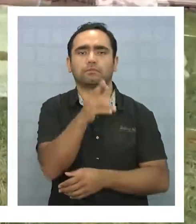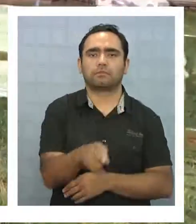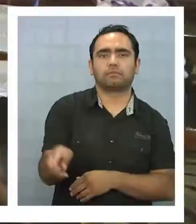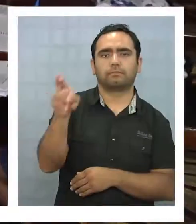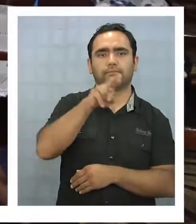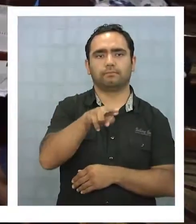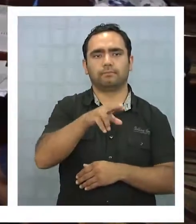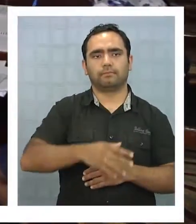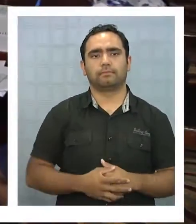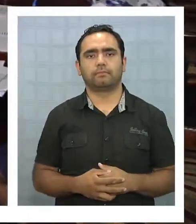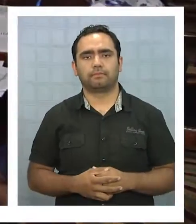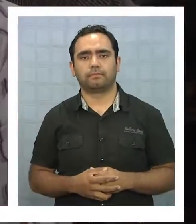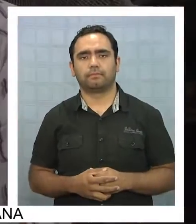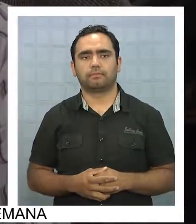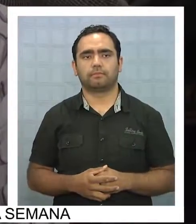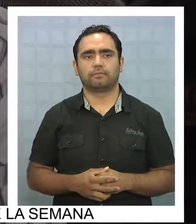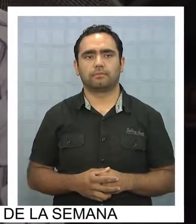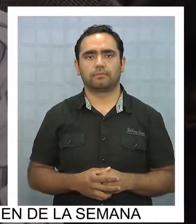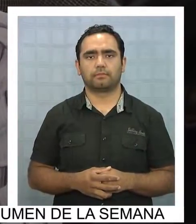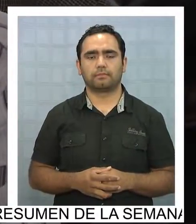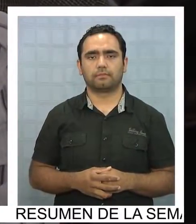reelección.